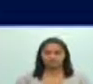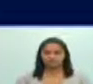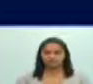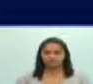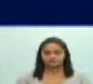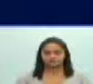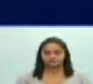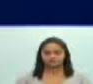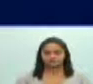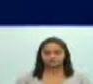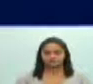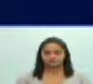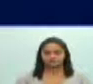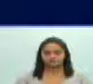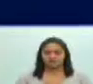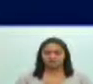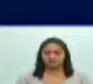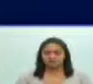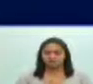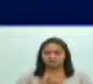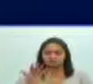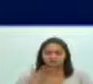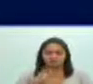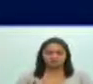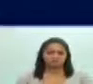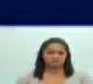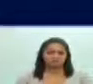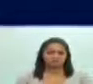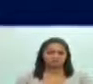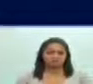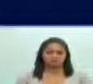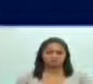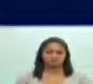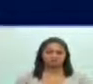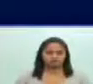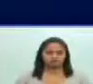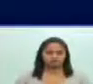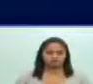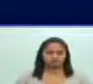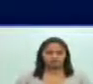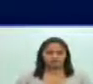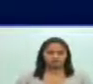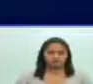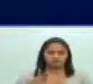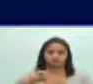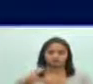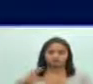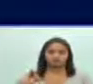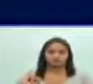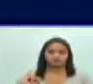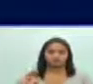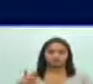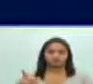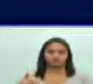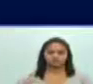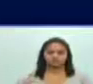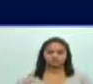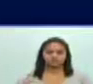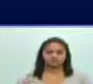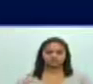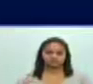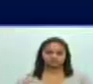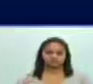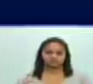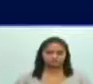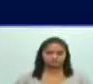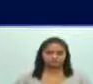demostrativo, ¿a quién se está refiriendo? Efectivamente, al Cid. Los vasallos del Cid reproducen los